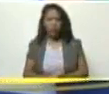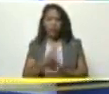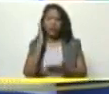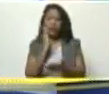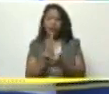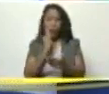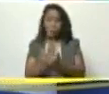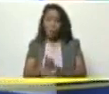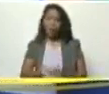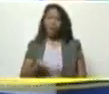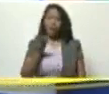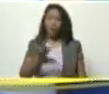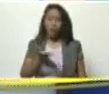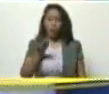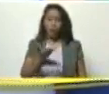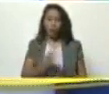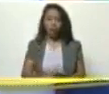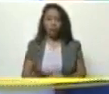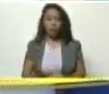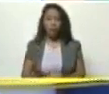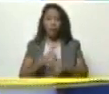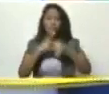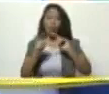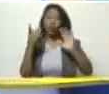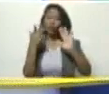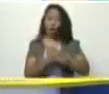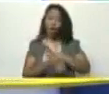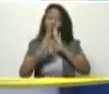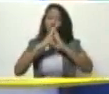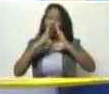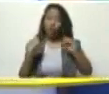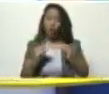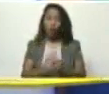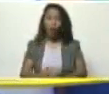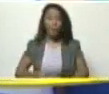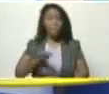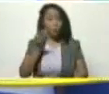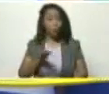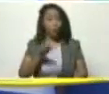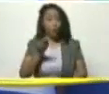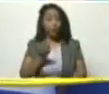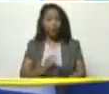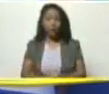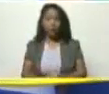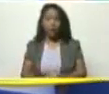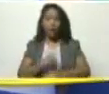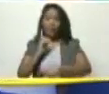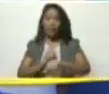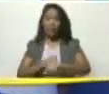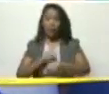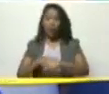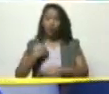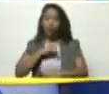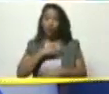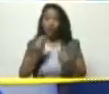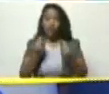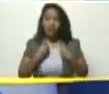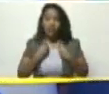Siempre es importante, pero sobre todo es importante en el tiempo que hemos vivido.